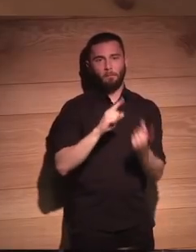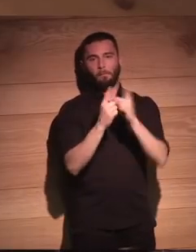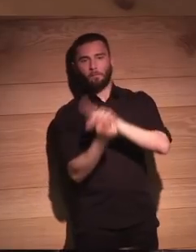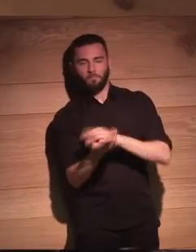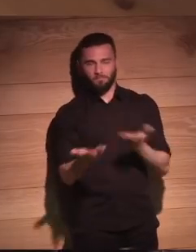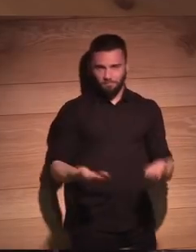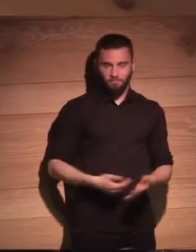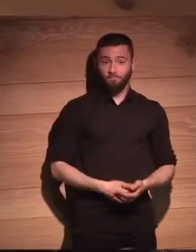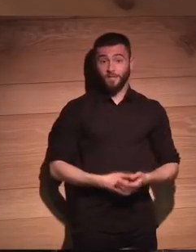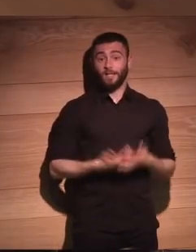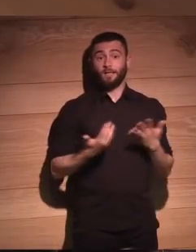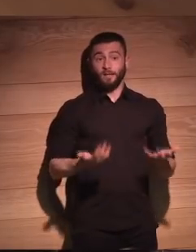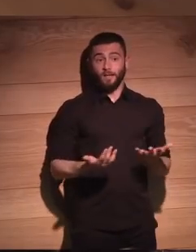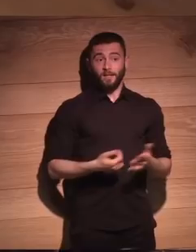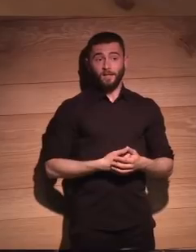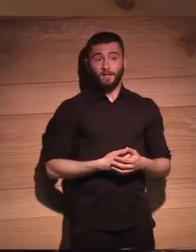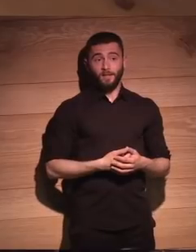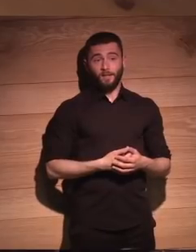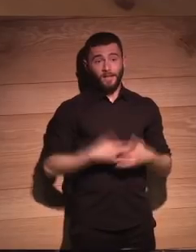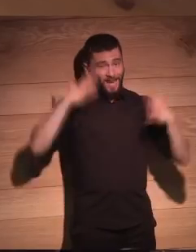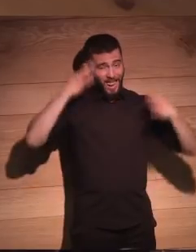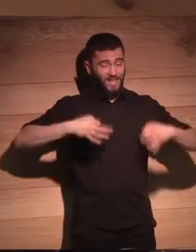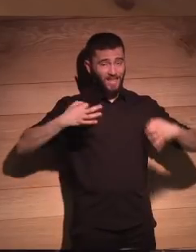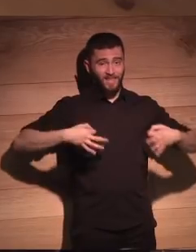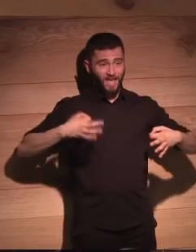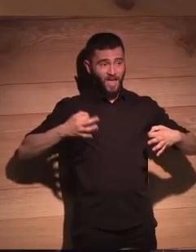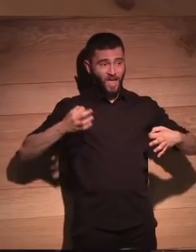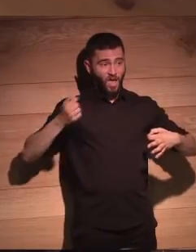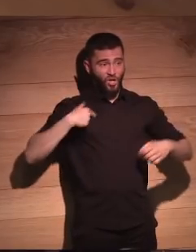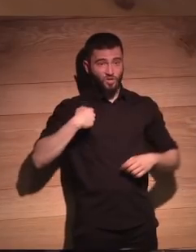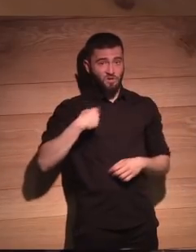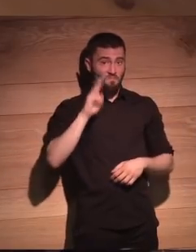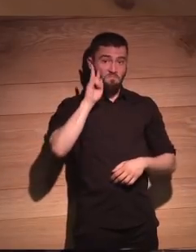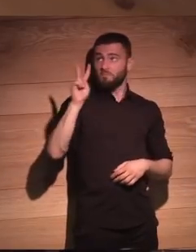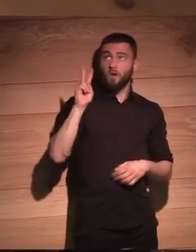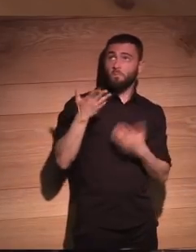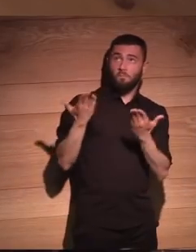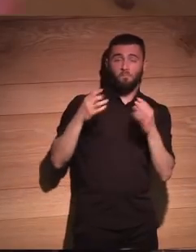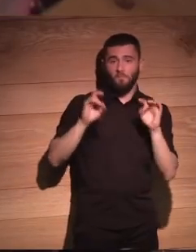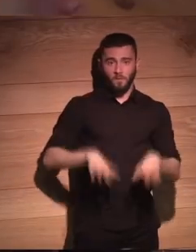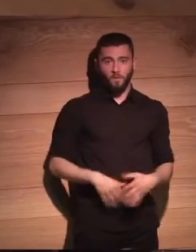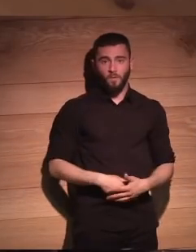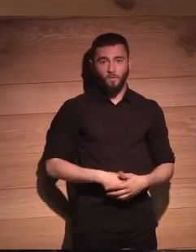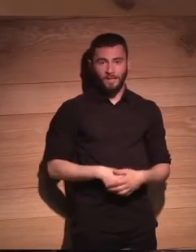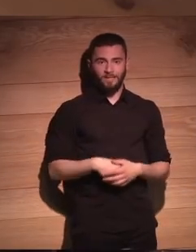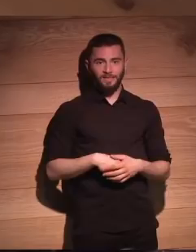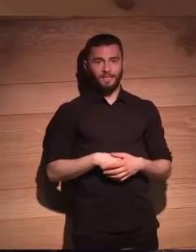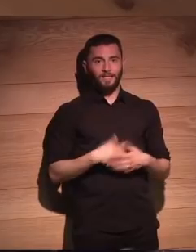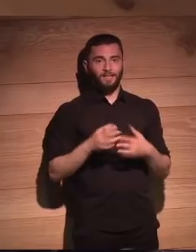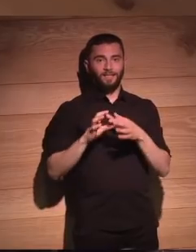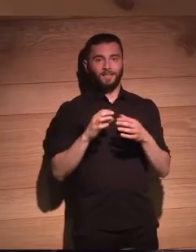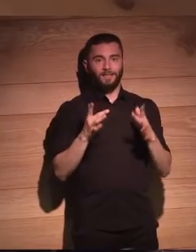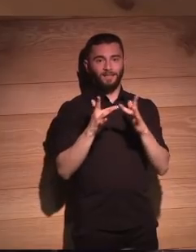bueno, ella, nada, en realidad siempre, yo siempre lo he visto un poco así, esa relación que tienen